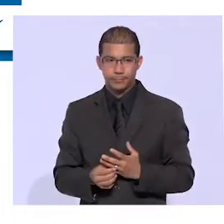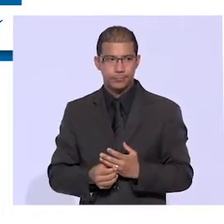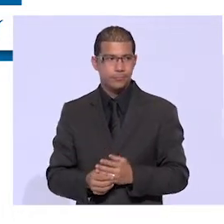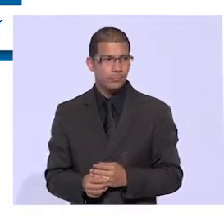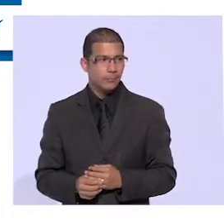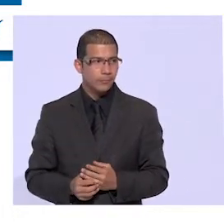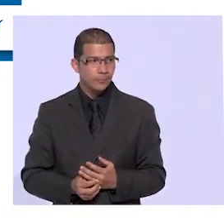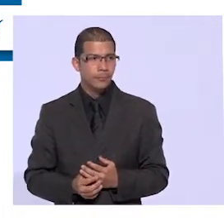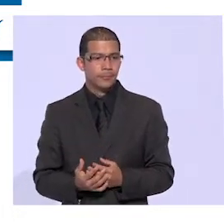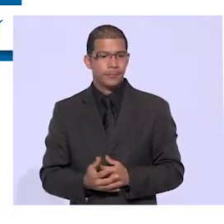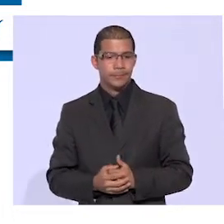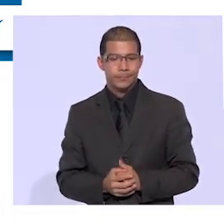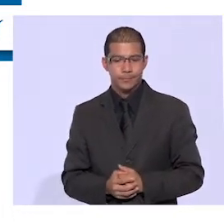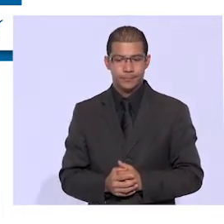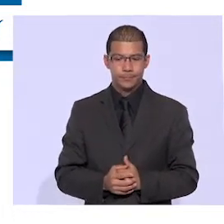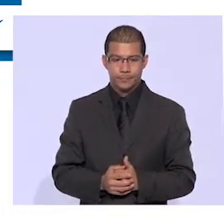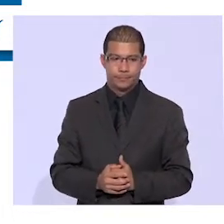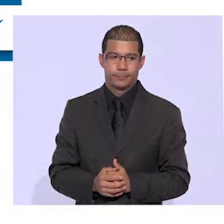y es que